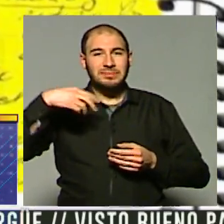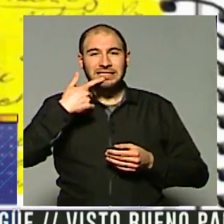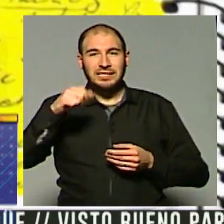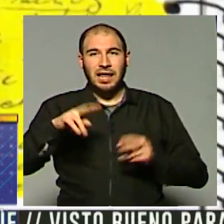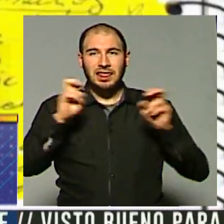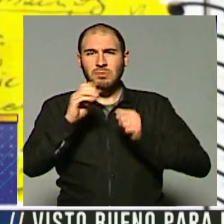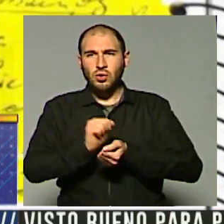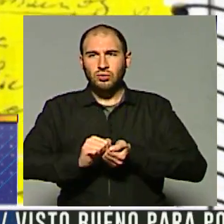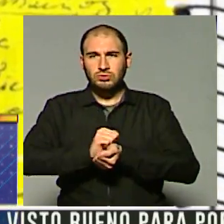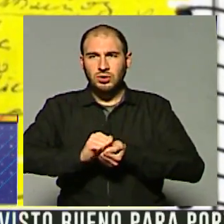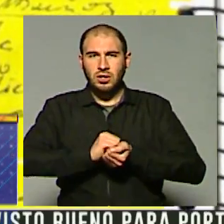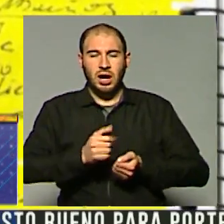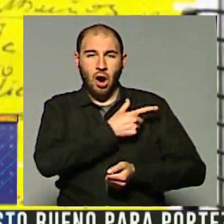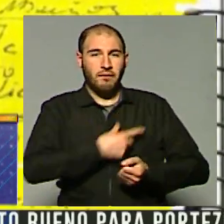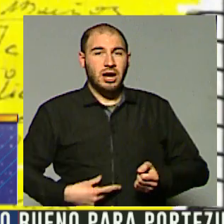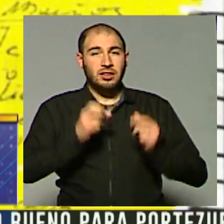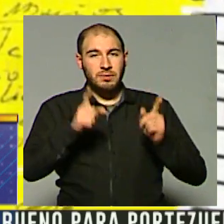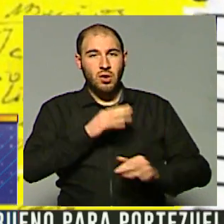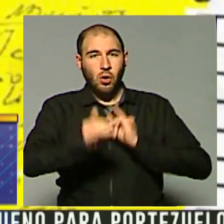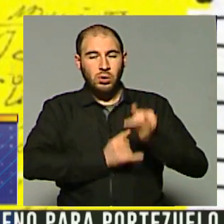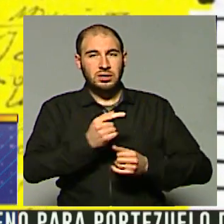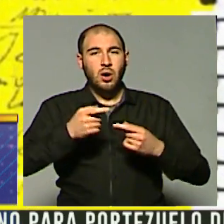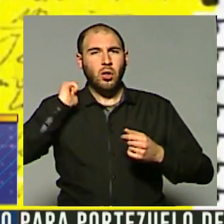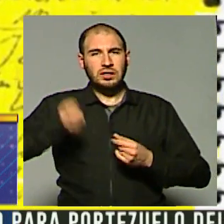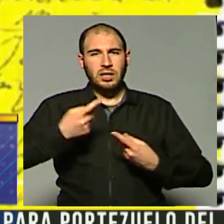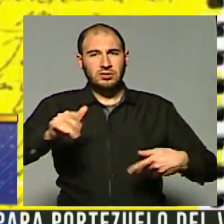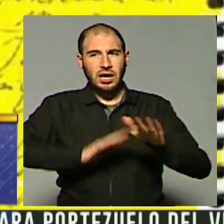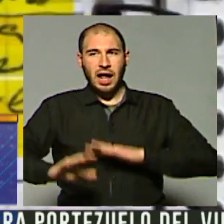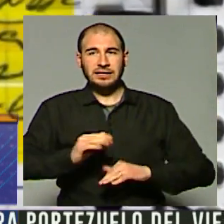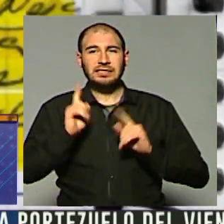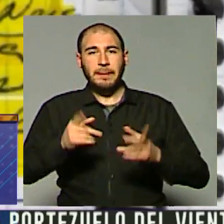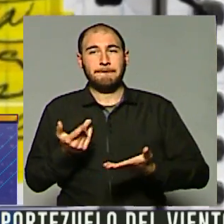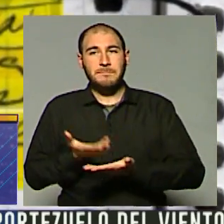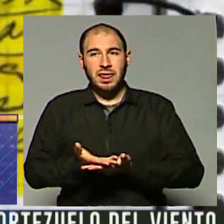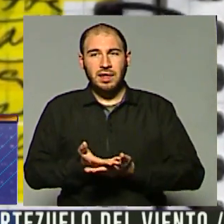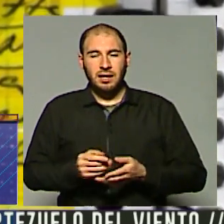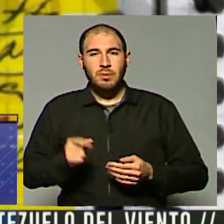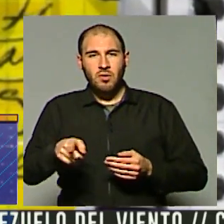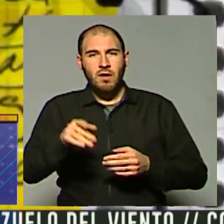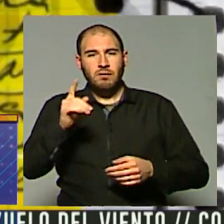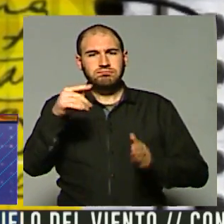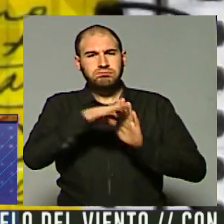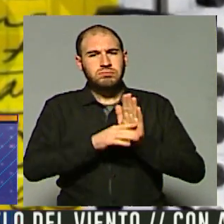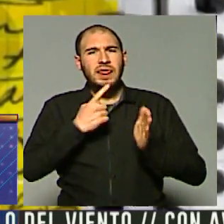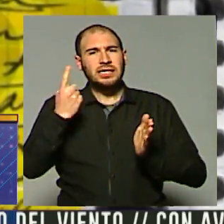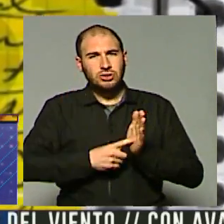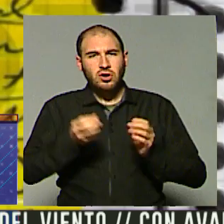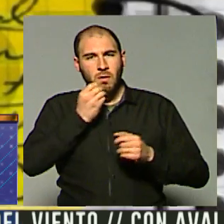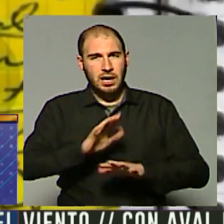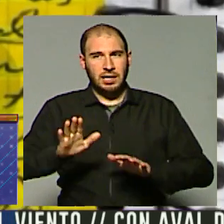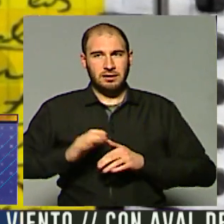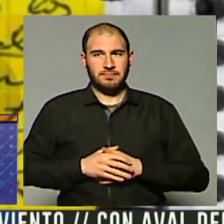los casos de corrupción. El mandatario también destacó la actuación de la justicia y pidió que se tomen las determinaciones que crean